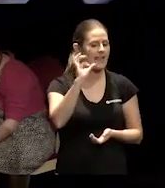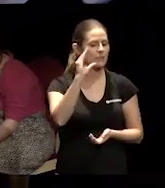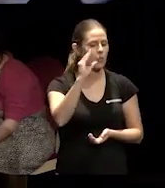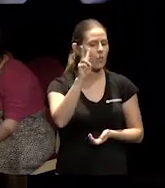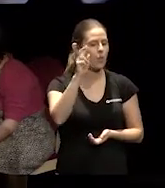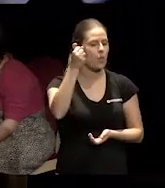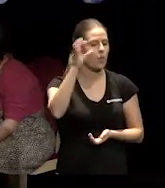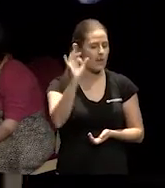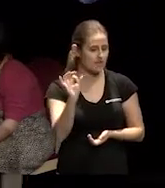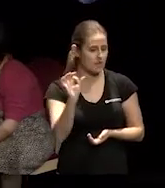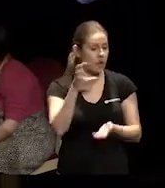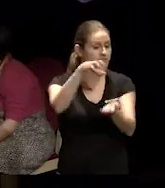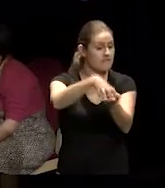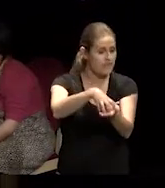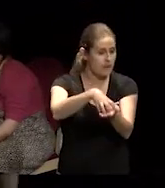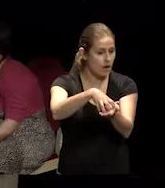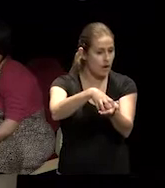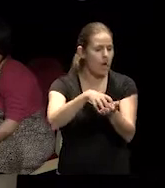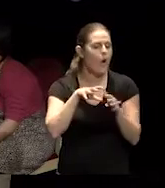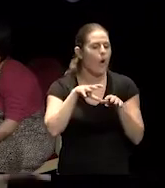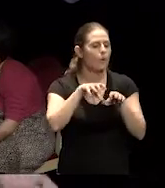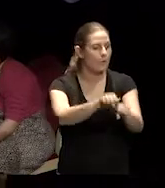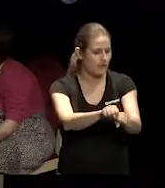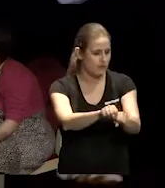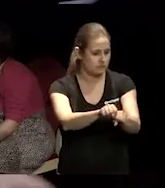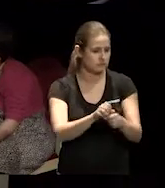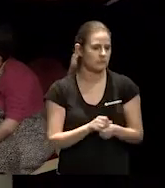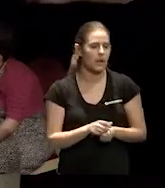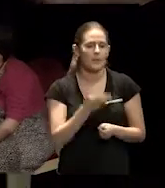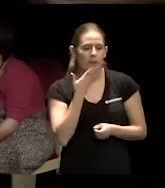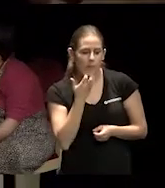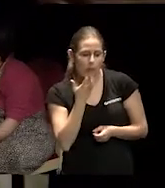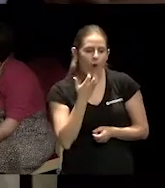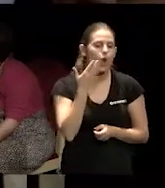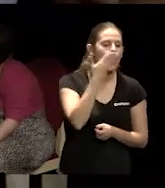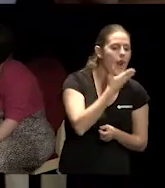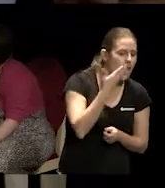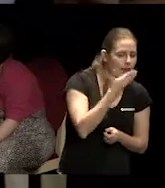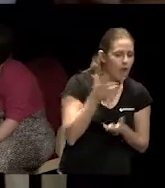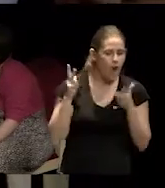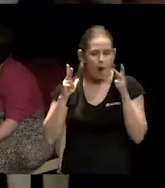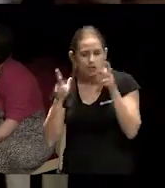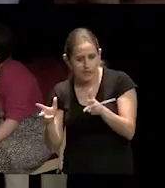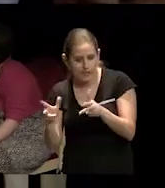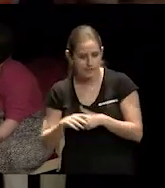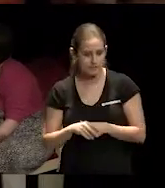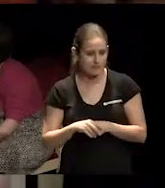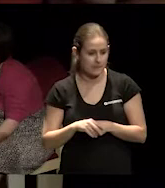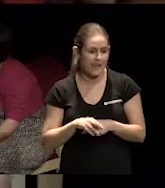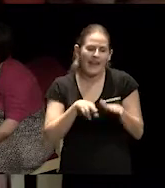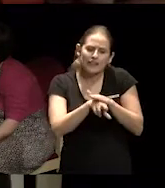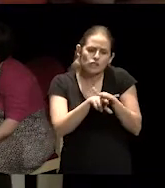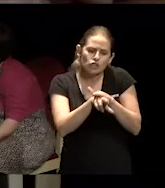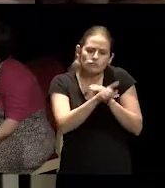griega. Son colegios, aquí veis un colegio, colegios, hoteles, son diferentes edificios y en los que, gestionados por